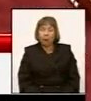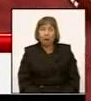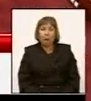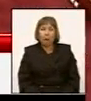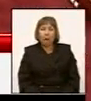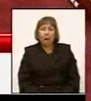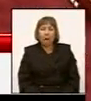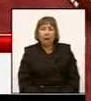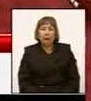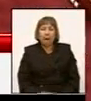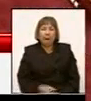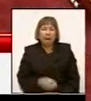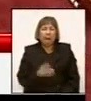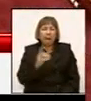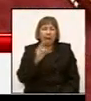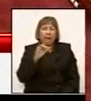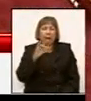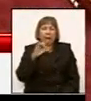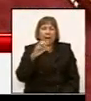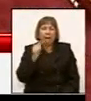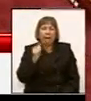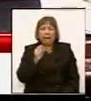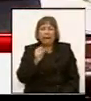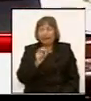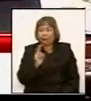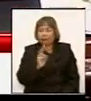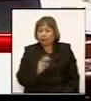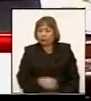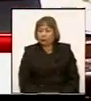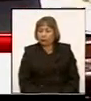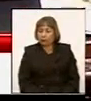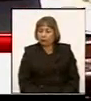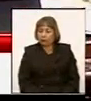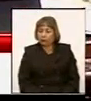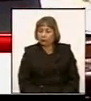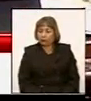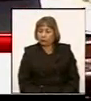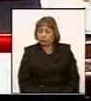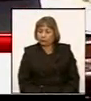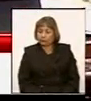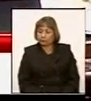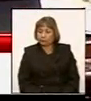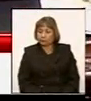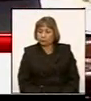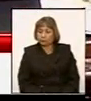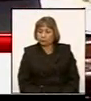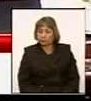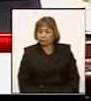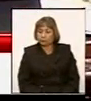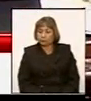verde esta y verde la anterior. Pariona, abstención.